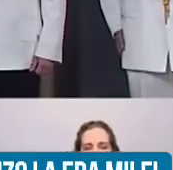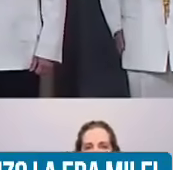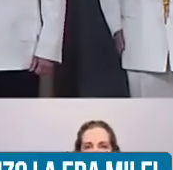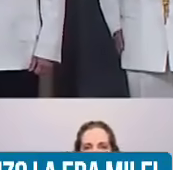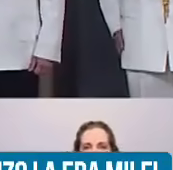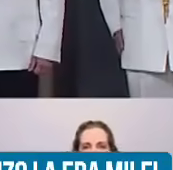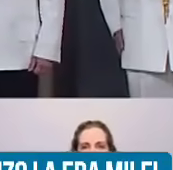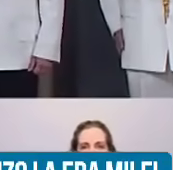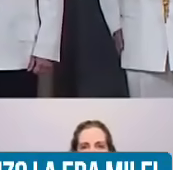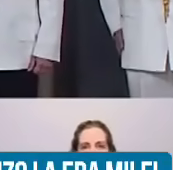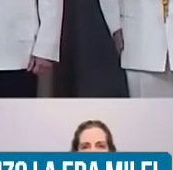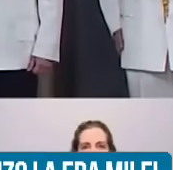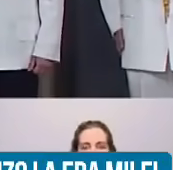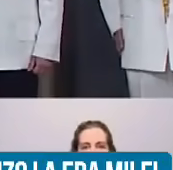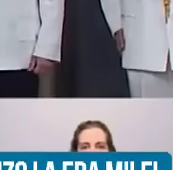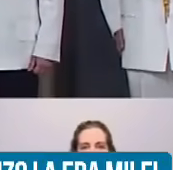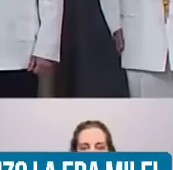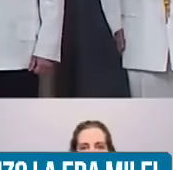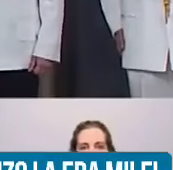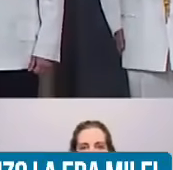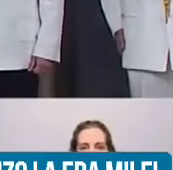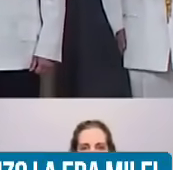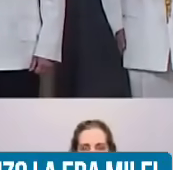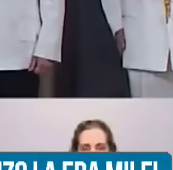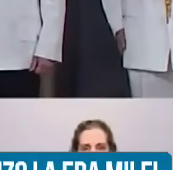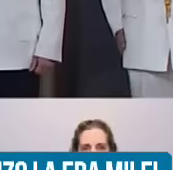lo acompañan.